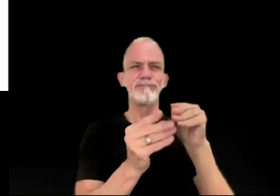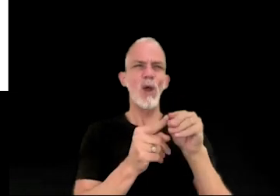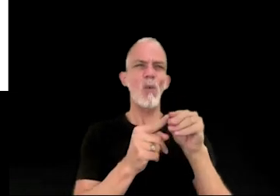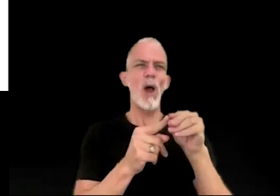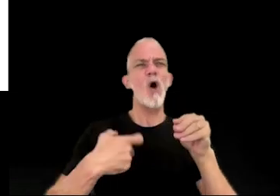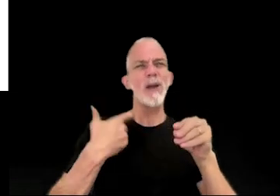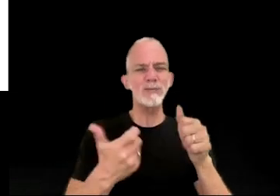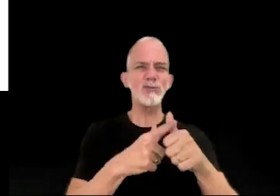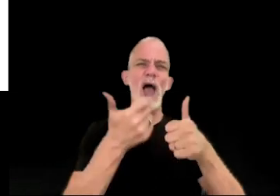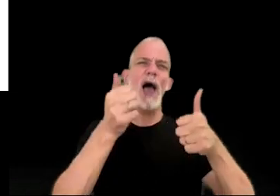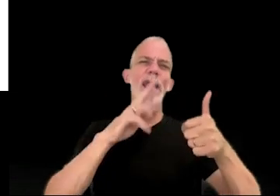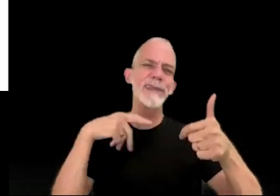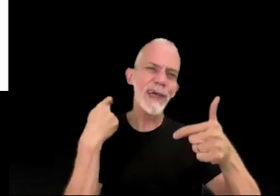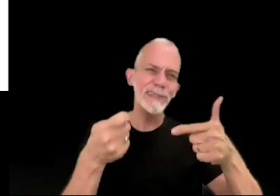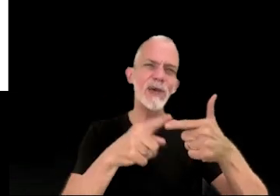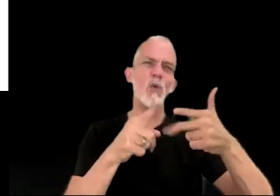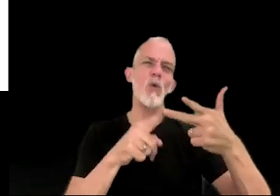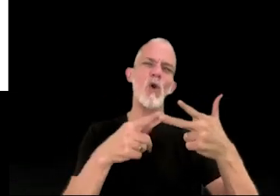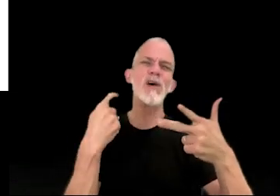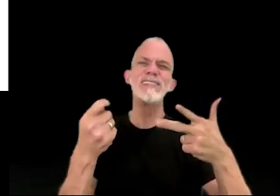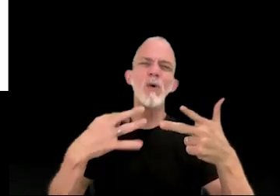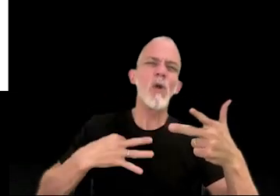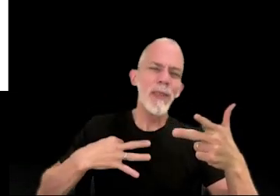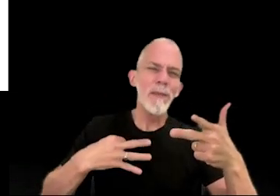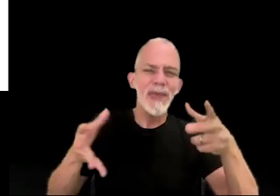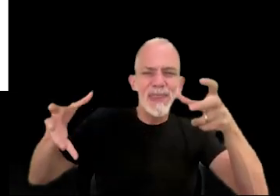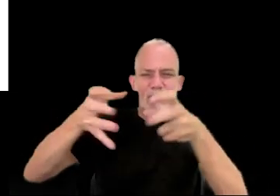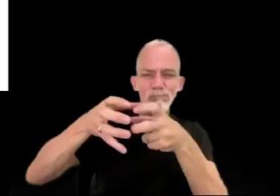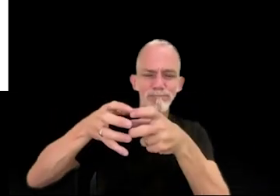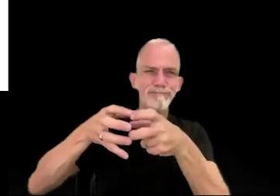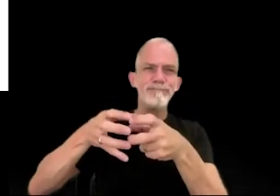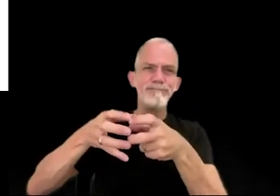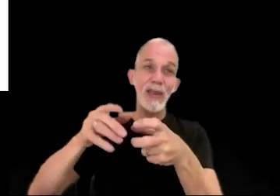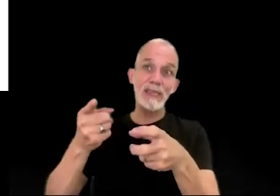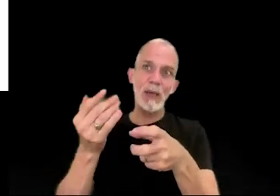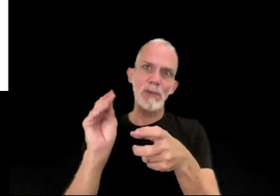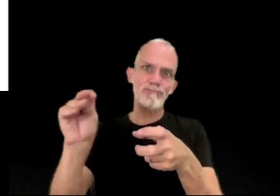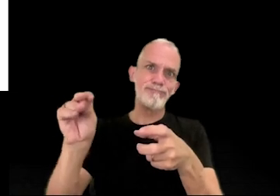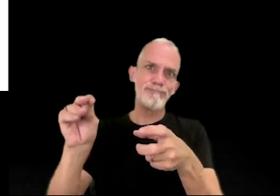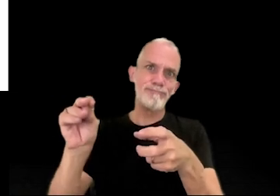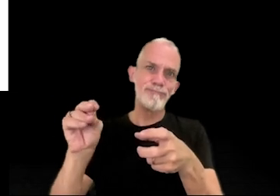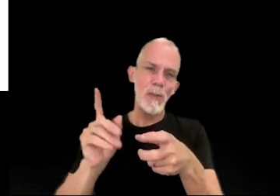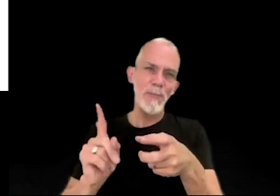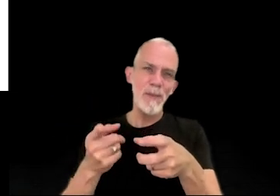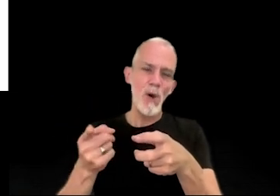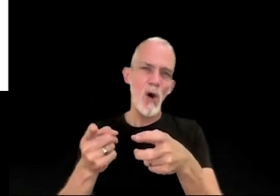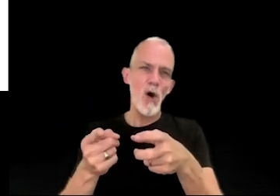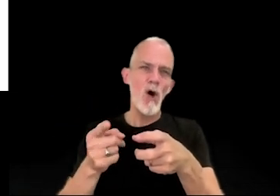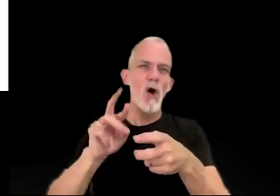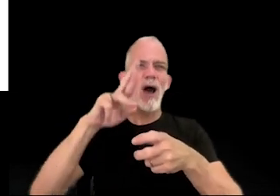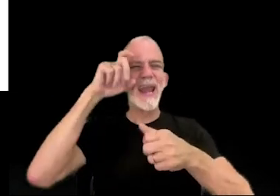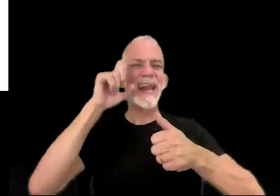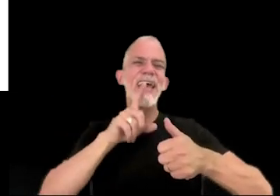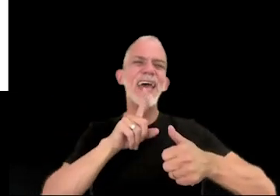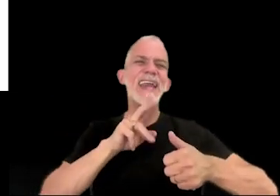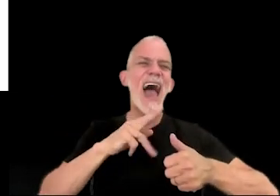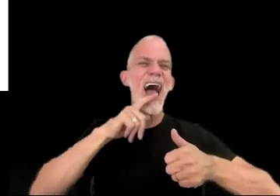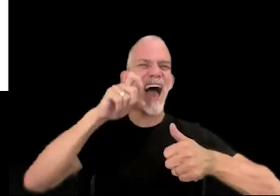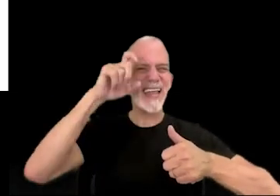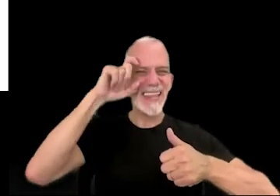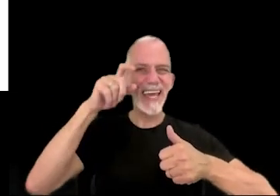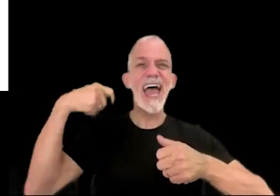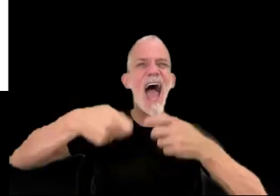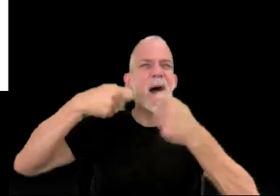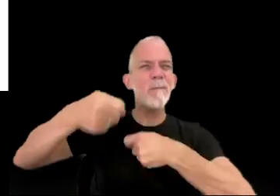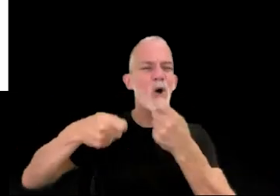social, ART, seguro de vida colectivo. Podría haber puesto también Renatea y Renatre, que son los aportes y